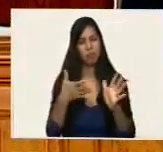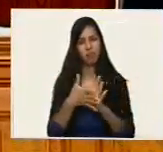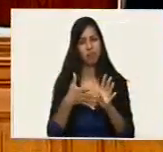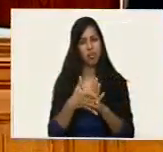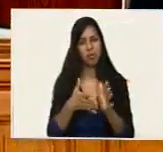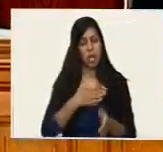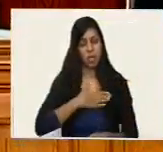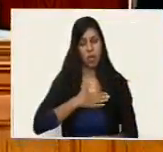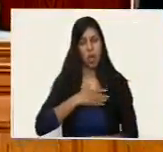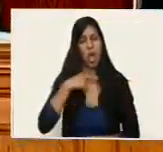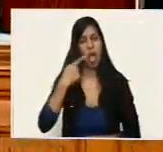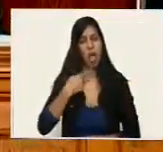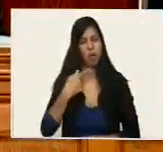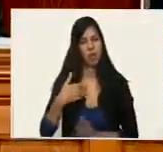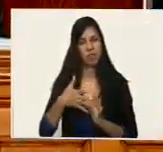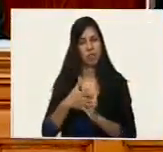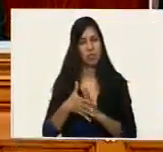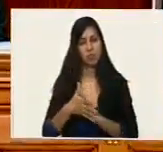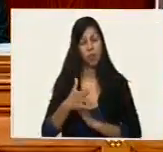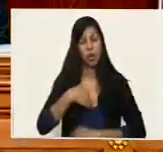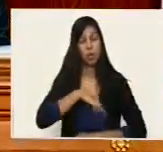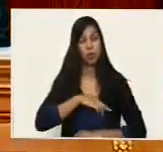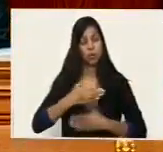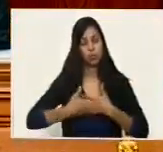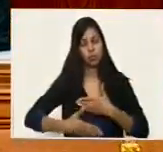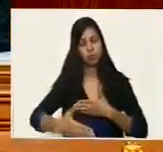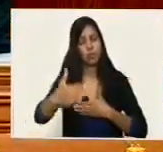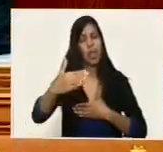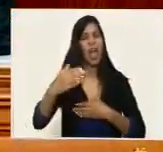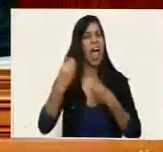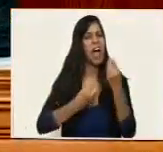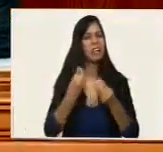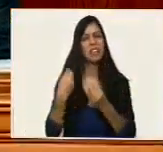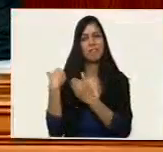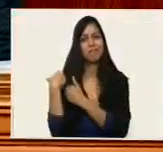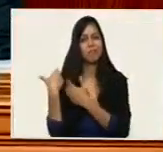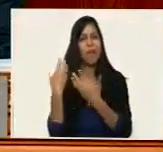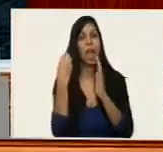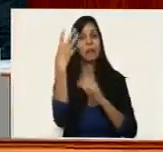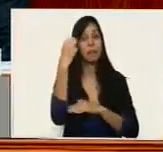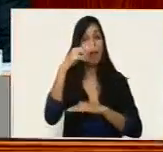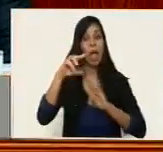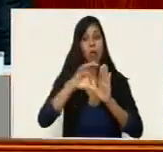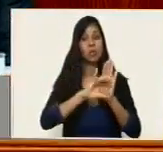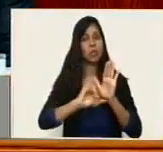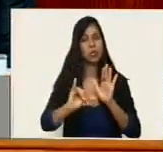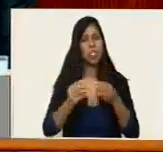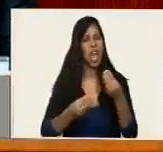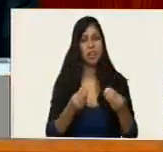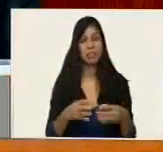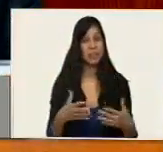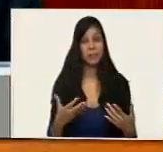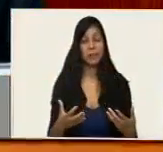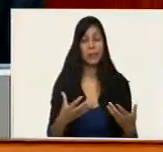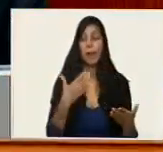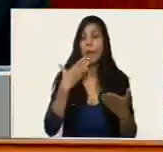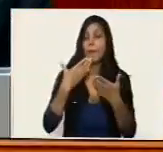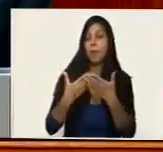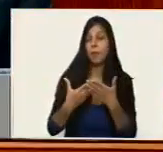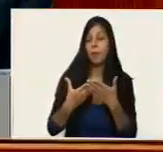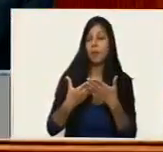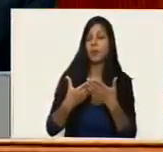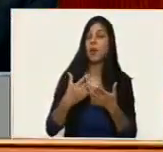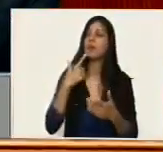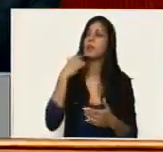hablé de qué debemos hacer nosotros en los próximos días como Asamblea Nacional Constituyente. Una de las propuestas es irnos a la